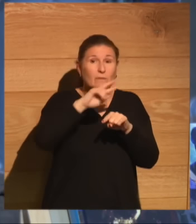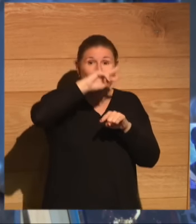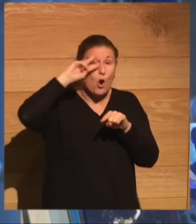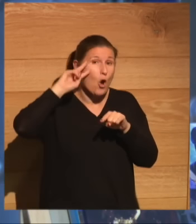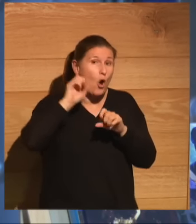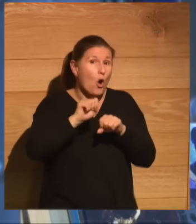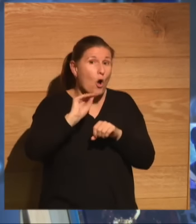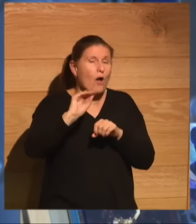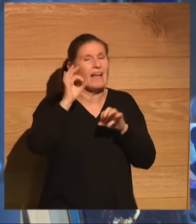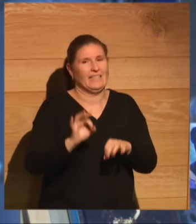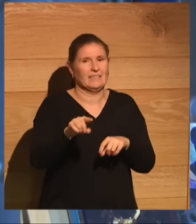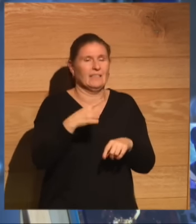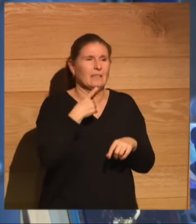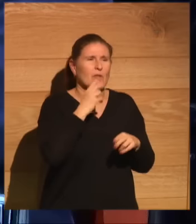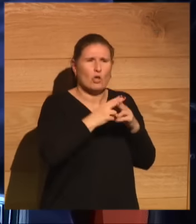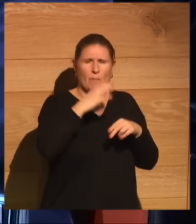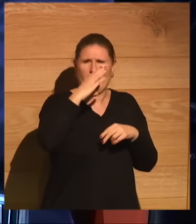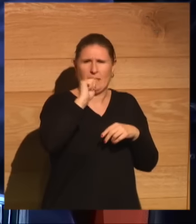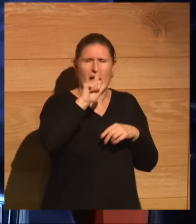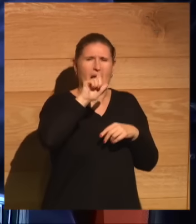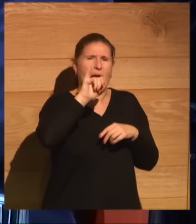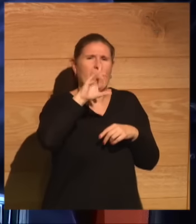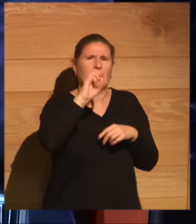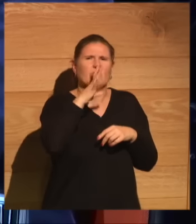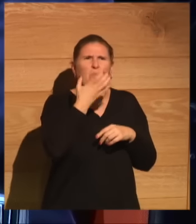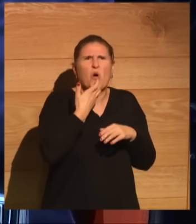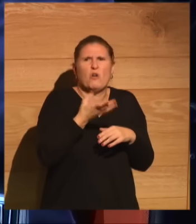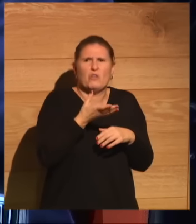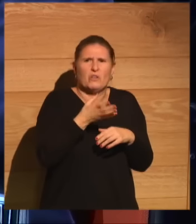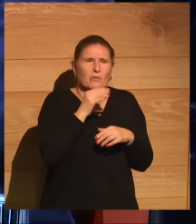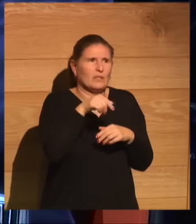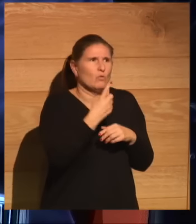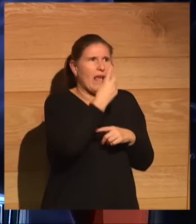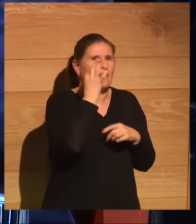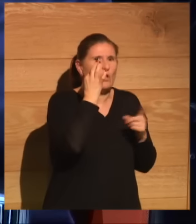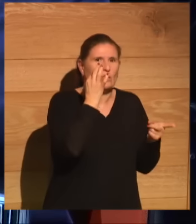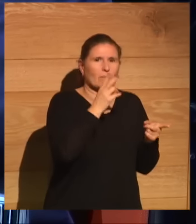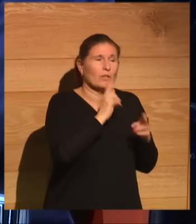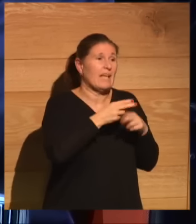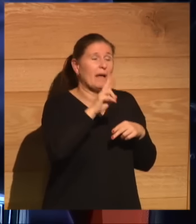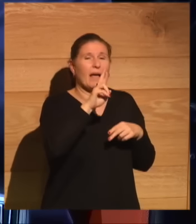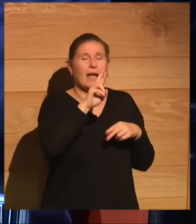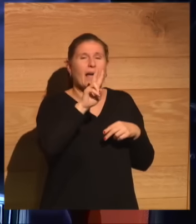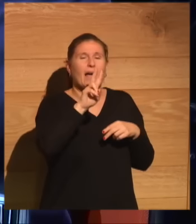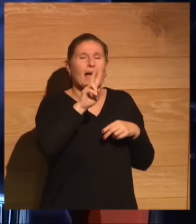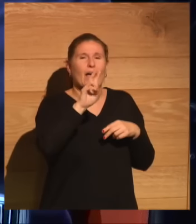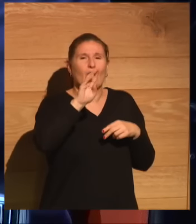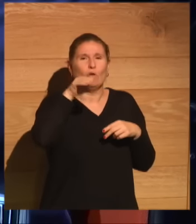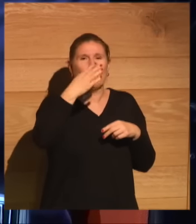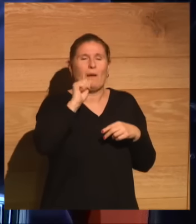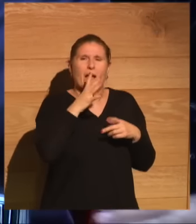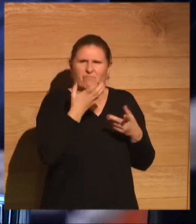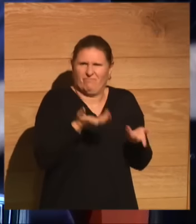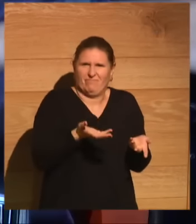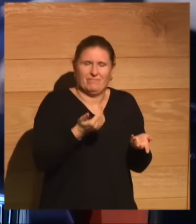que pero no vea? Viene de... O sea, quiere decir, ¿por qué se llama Calipso? Porque no lo sé. No lo sabemos. Porque Calipso es una diosa. ¿Por qué se llama rumba? Javi,